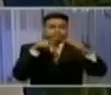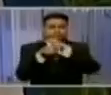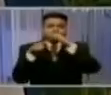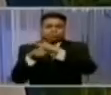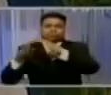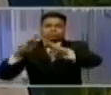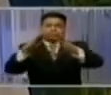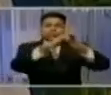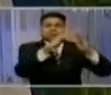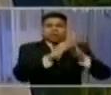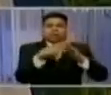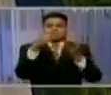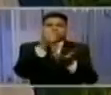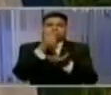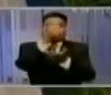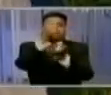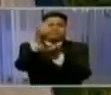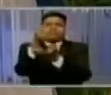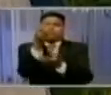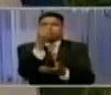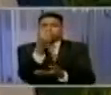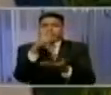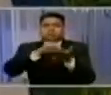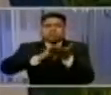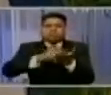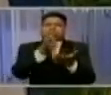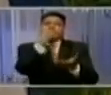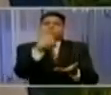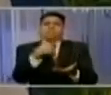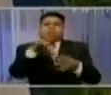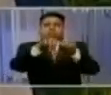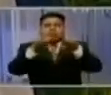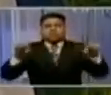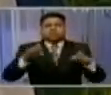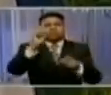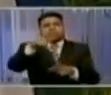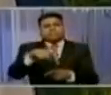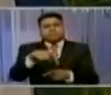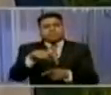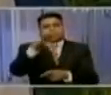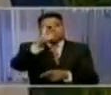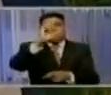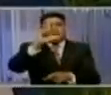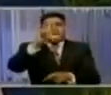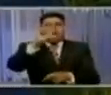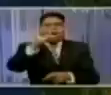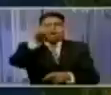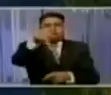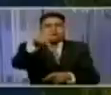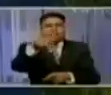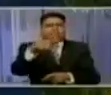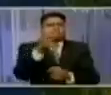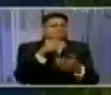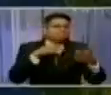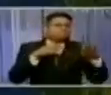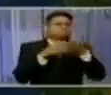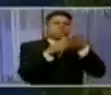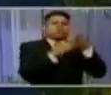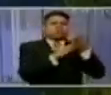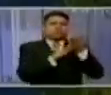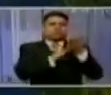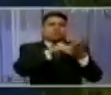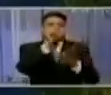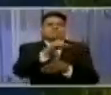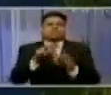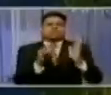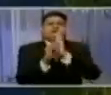Producción del sector educación, para enfrentar al bachaquerismo violento, que ha ido derivando